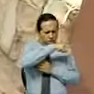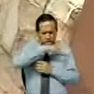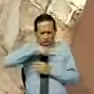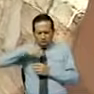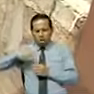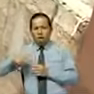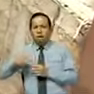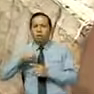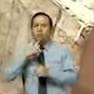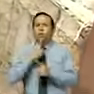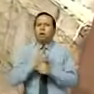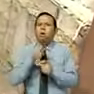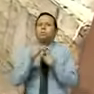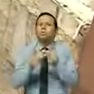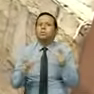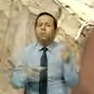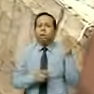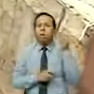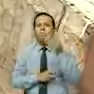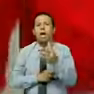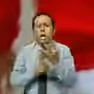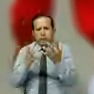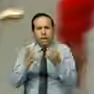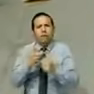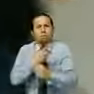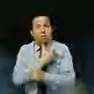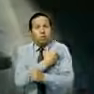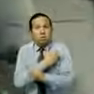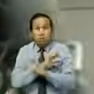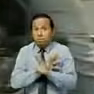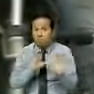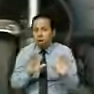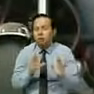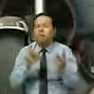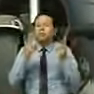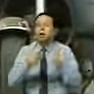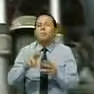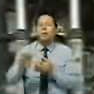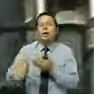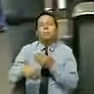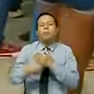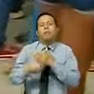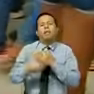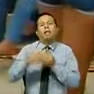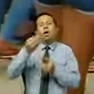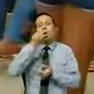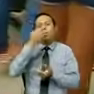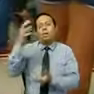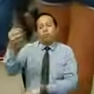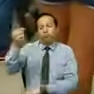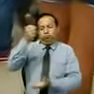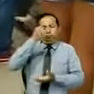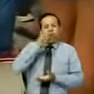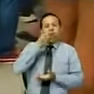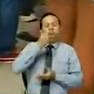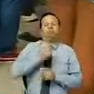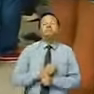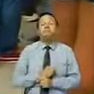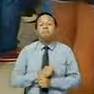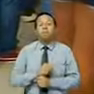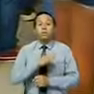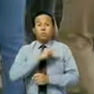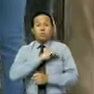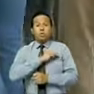no solo acuden intentando ser vacunados, sino también por querer un kit de alimentos. El Cabildo asegura que se estableció